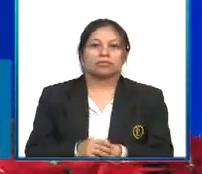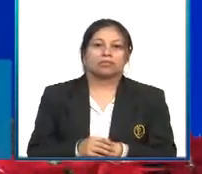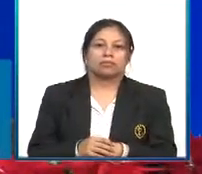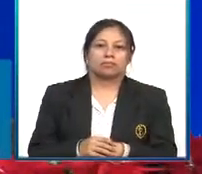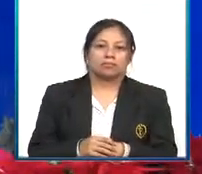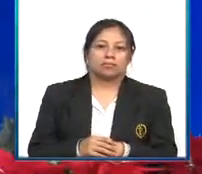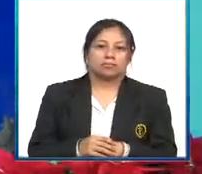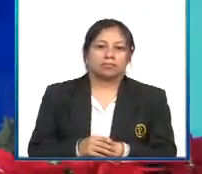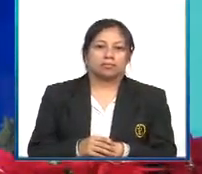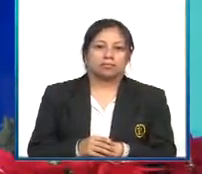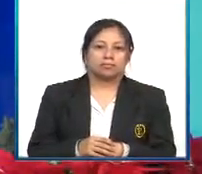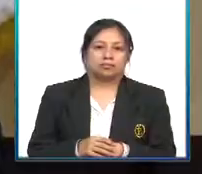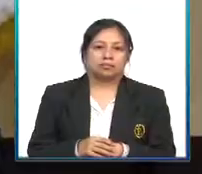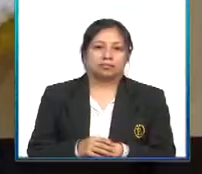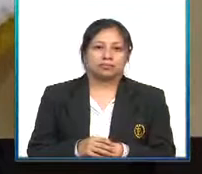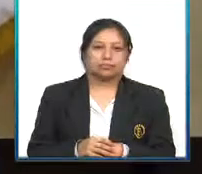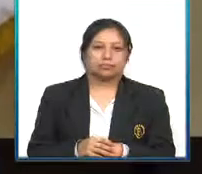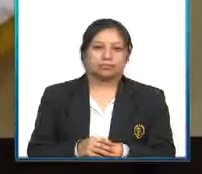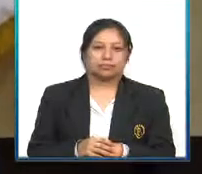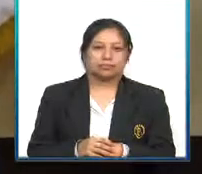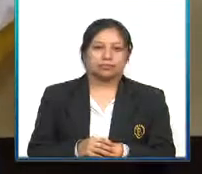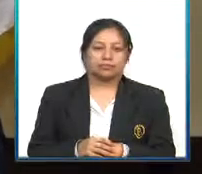COVID-19.